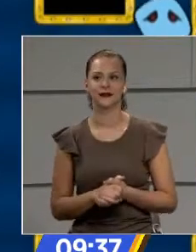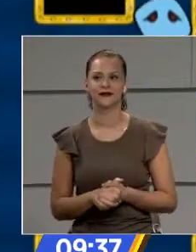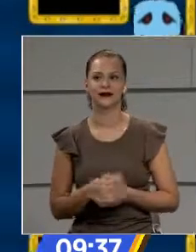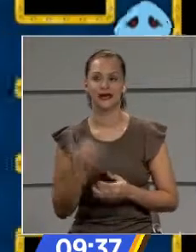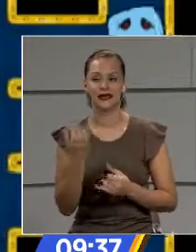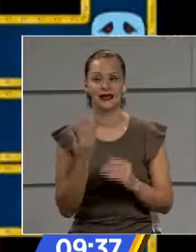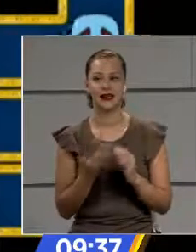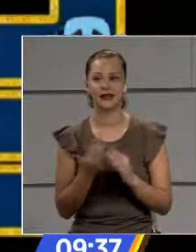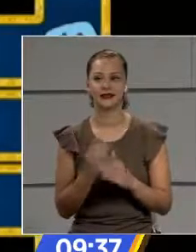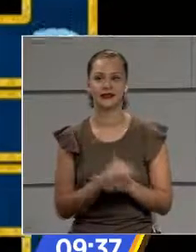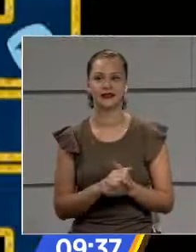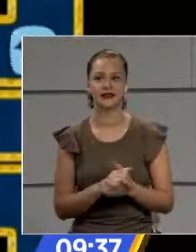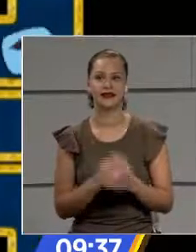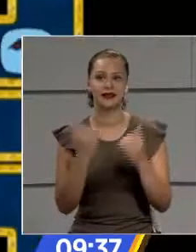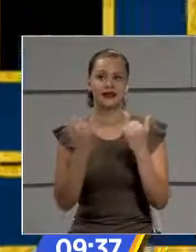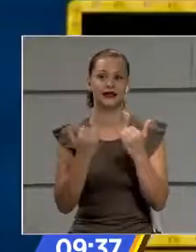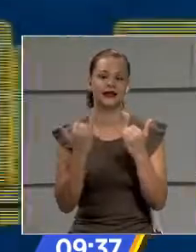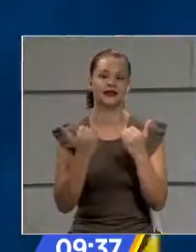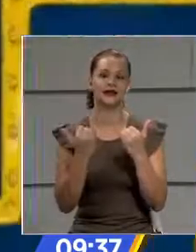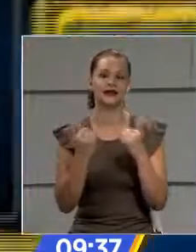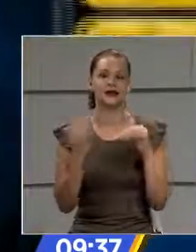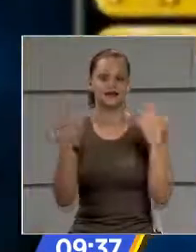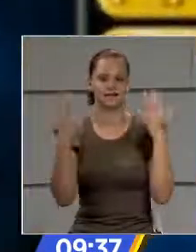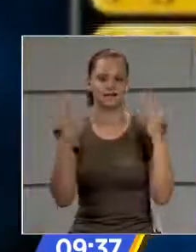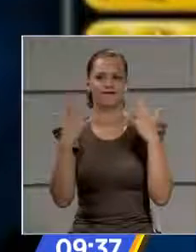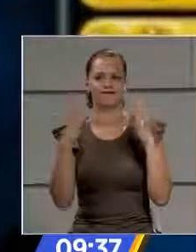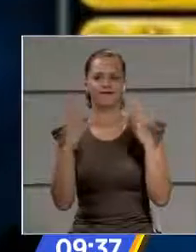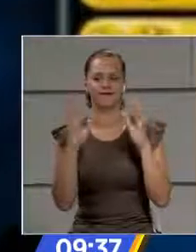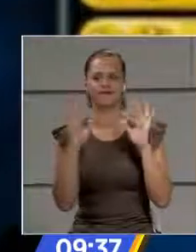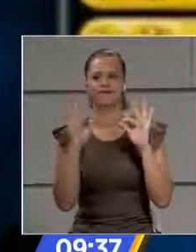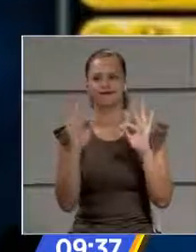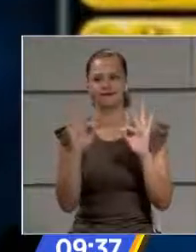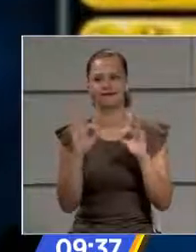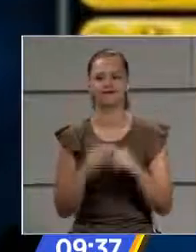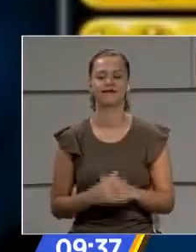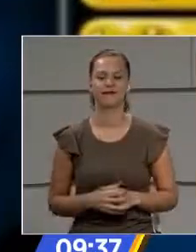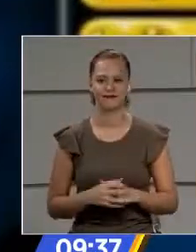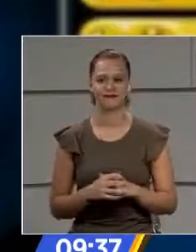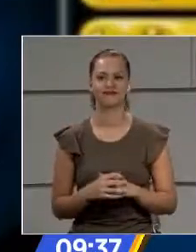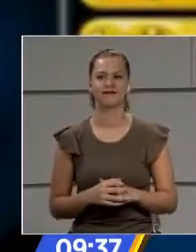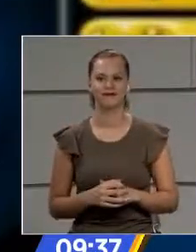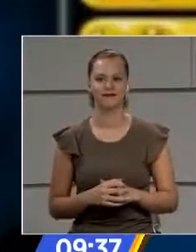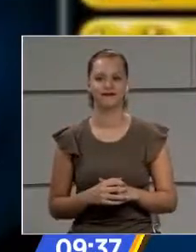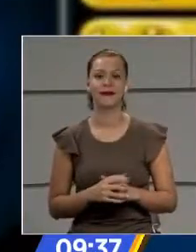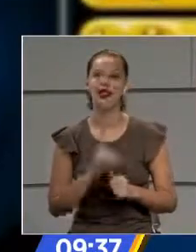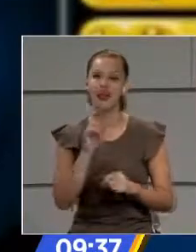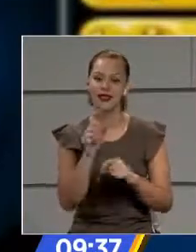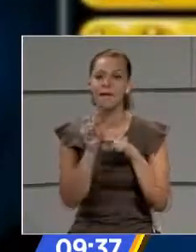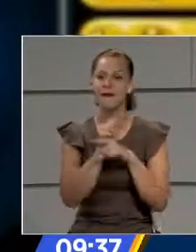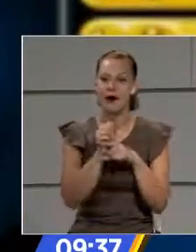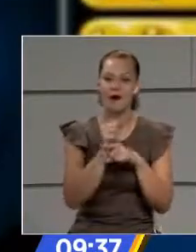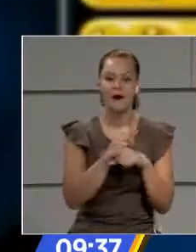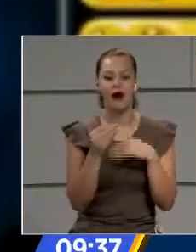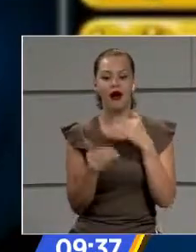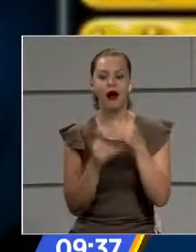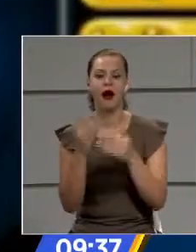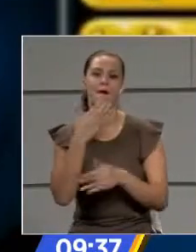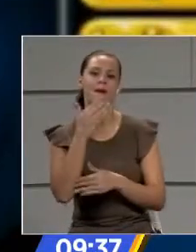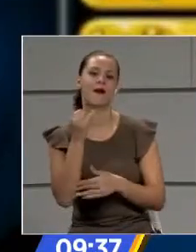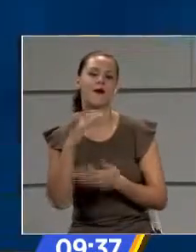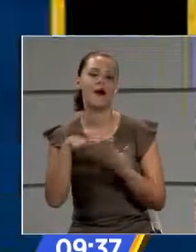casi. Ya. ¡Eso! ¡Excelente! Muy bien. Ven, de ir practicando lo vamos haciendo cada vez mejor.